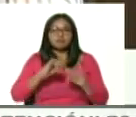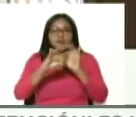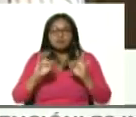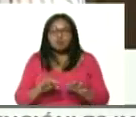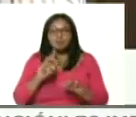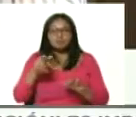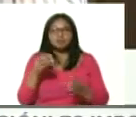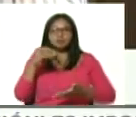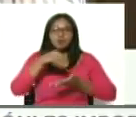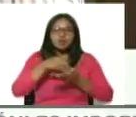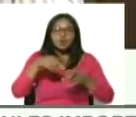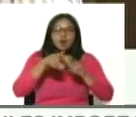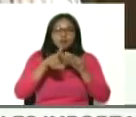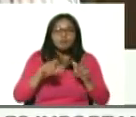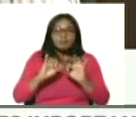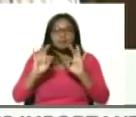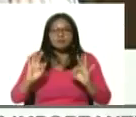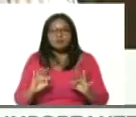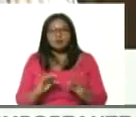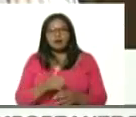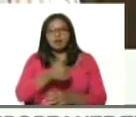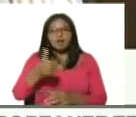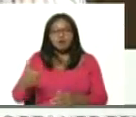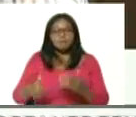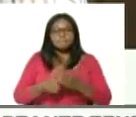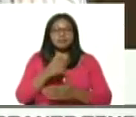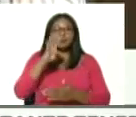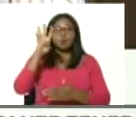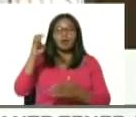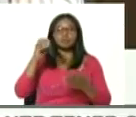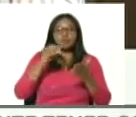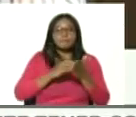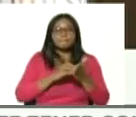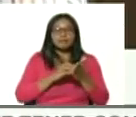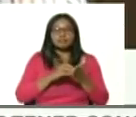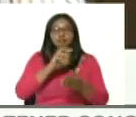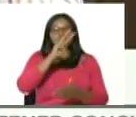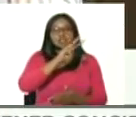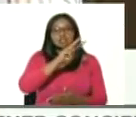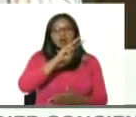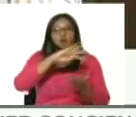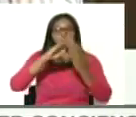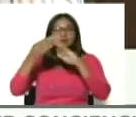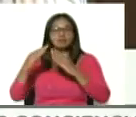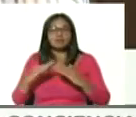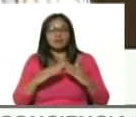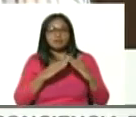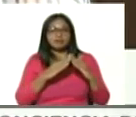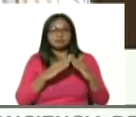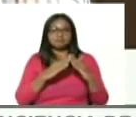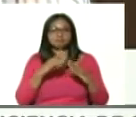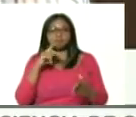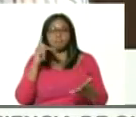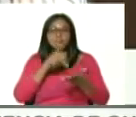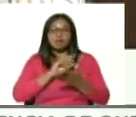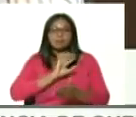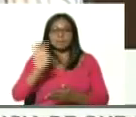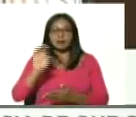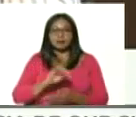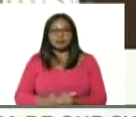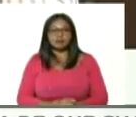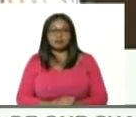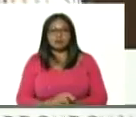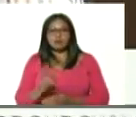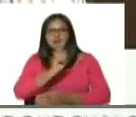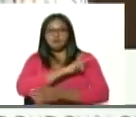de la instalación del mismo en cada una de las más de 4.200 comunas que hoy tenemos en el país, bueno, hay una gran